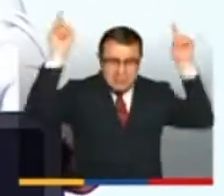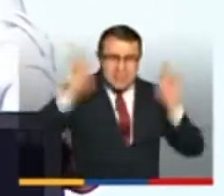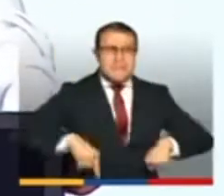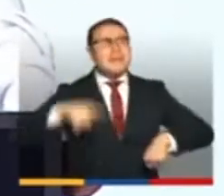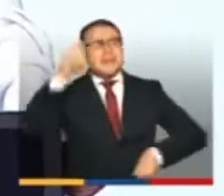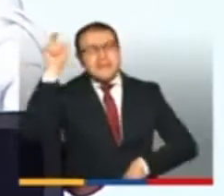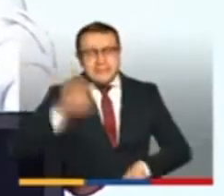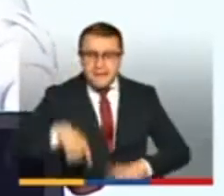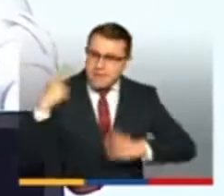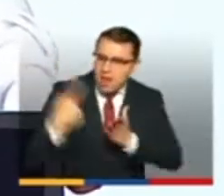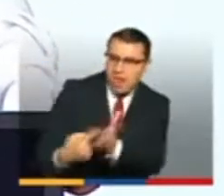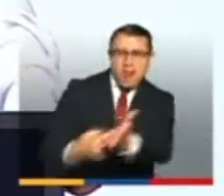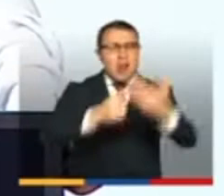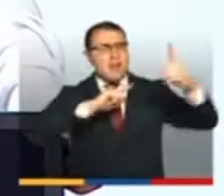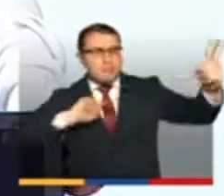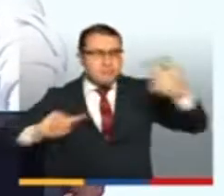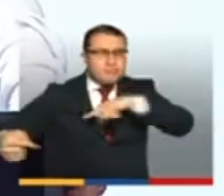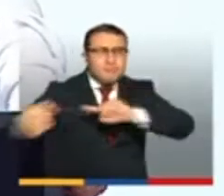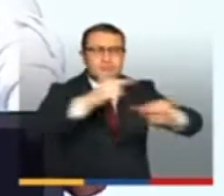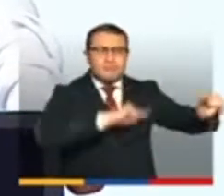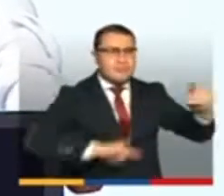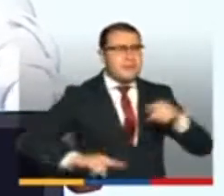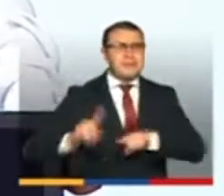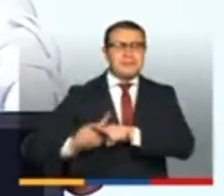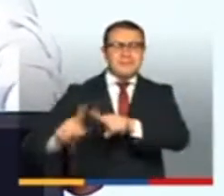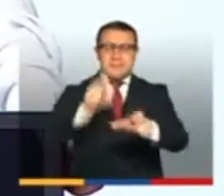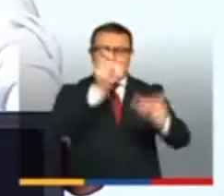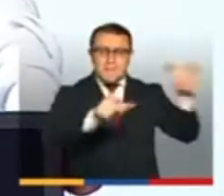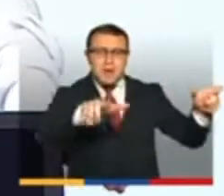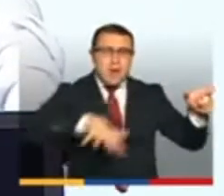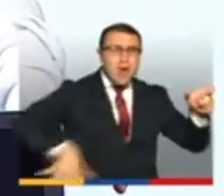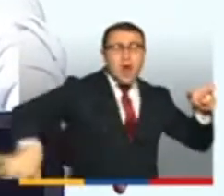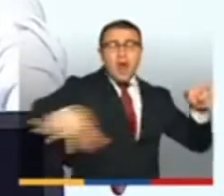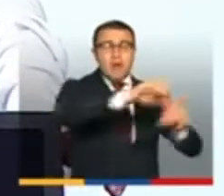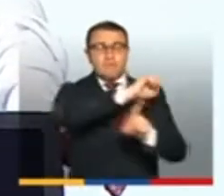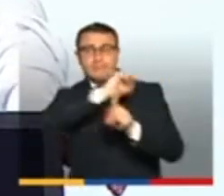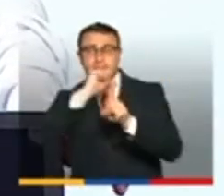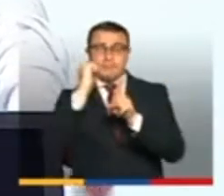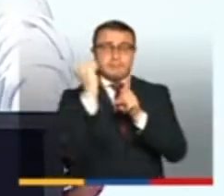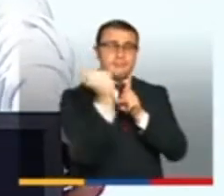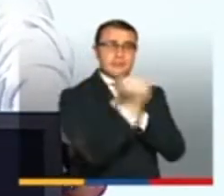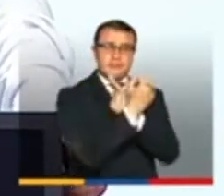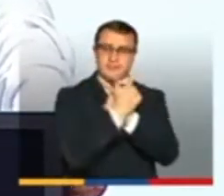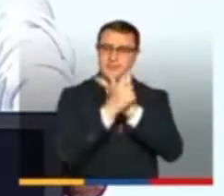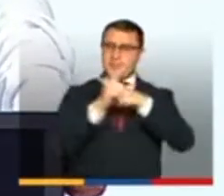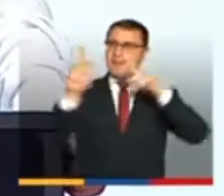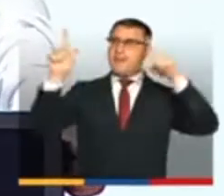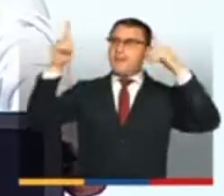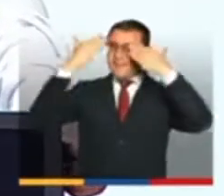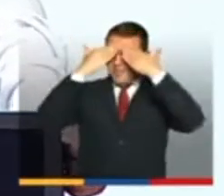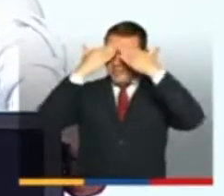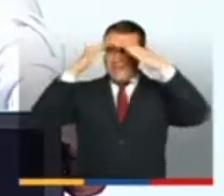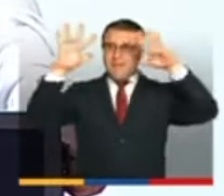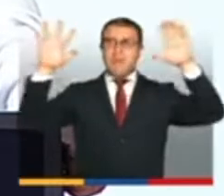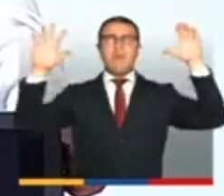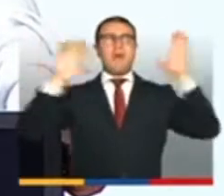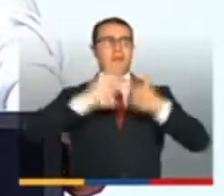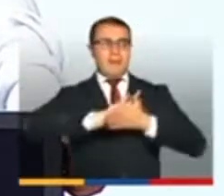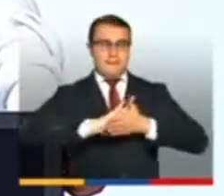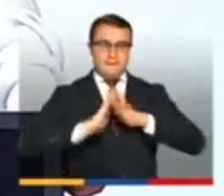de discusión entre la sociedad colombiana de manera libre democrática y pacífica